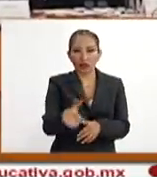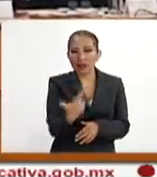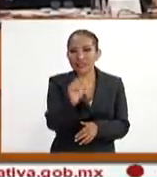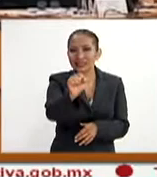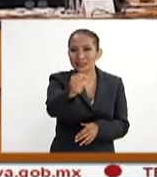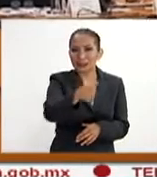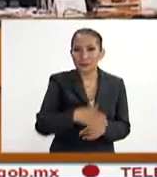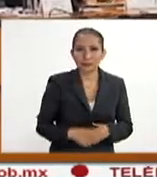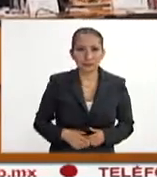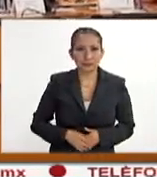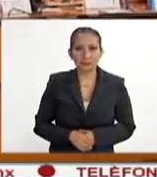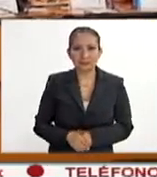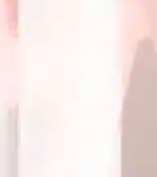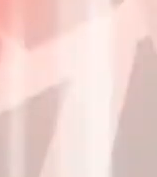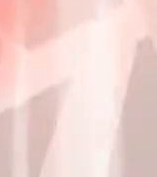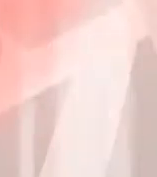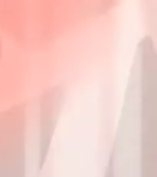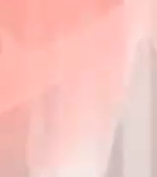de septiembre.